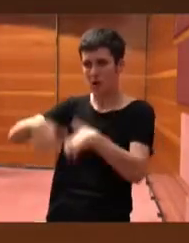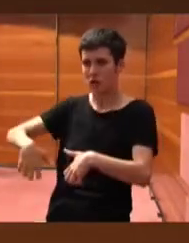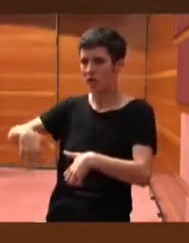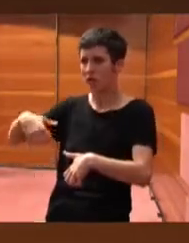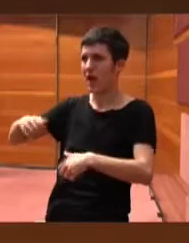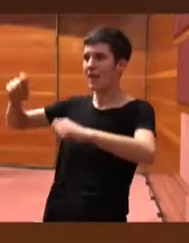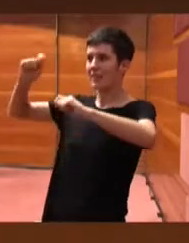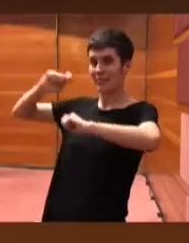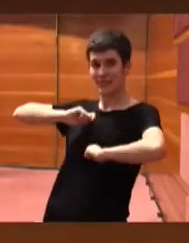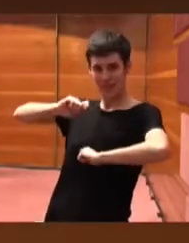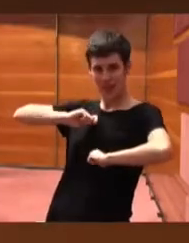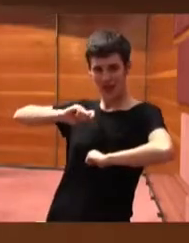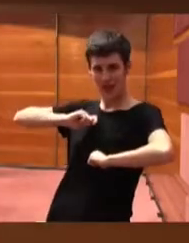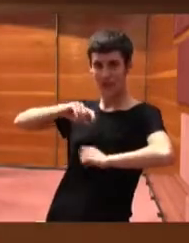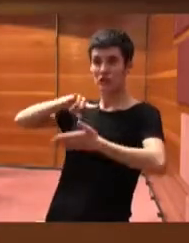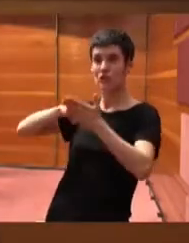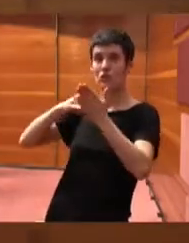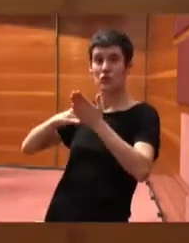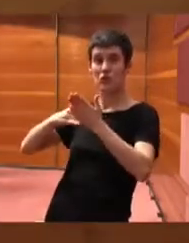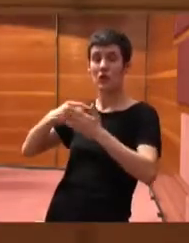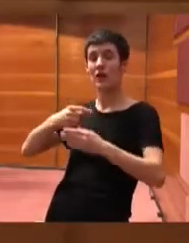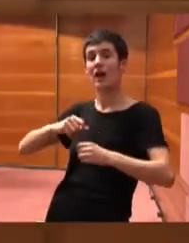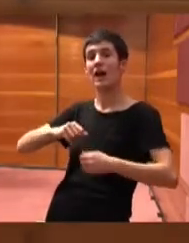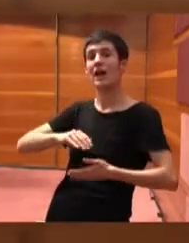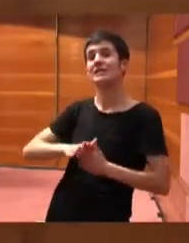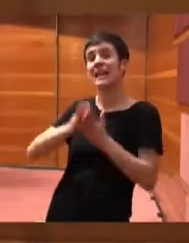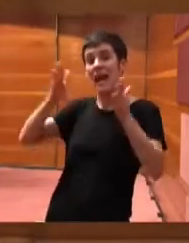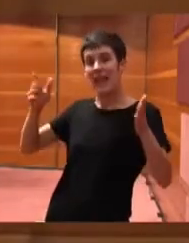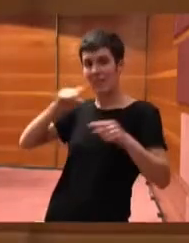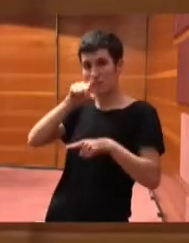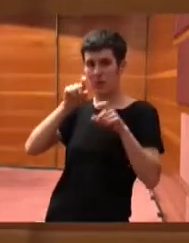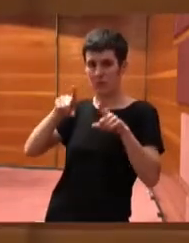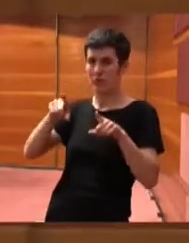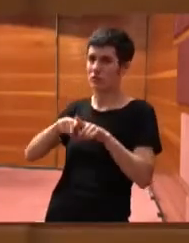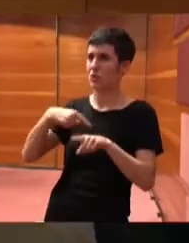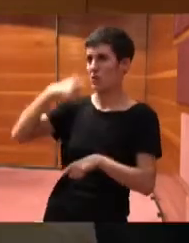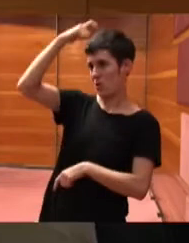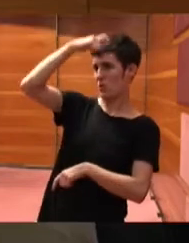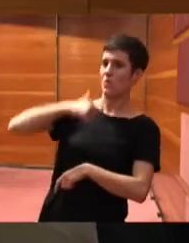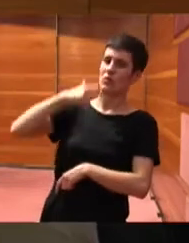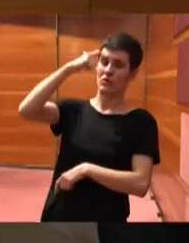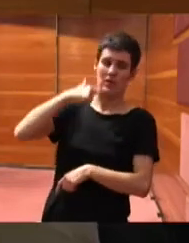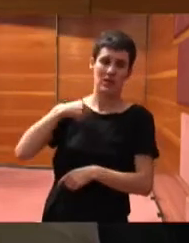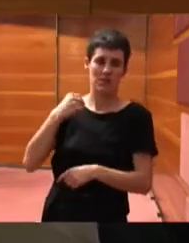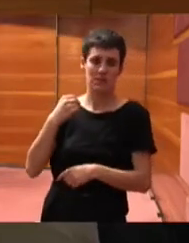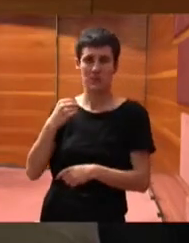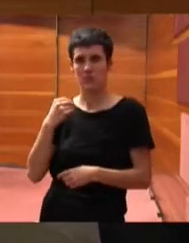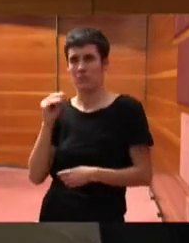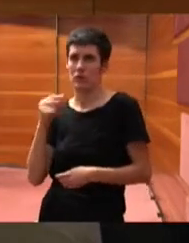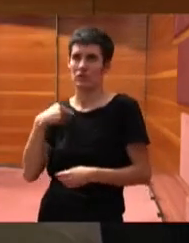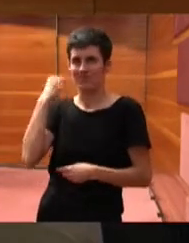la solución a las big questions, a las preguntas que yo como ciudadana me quiero hacer. y es a qué parque